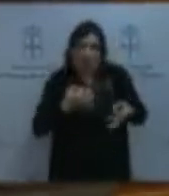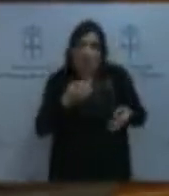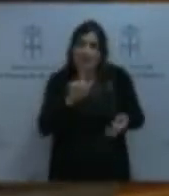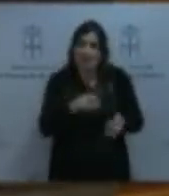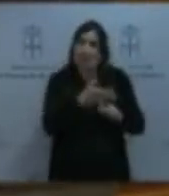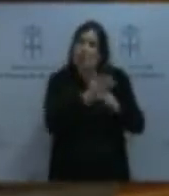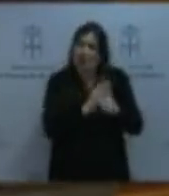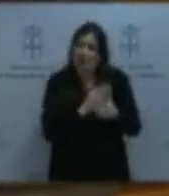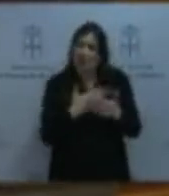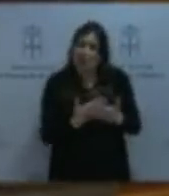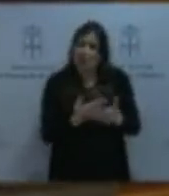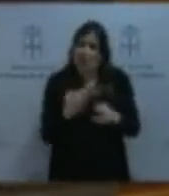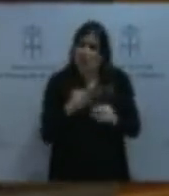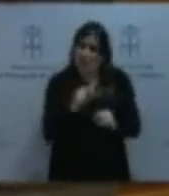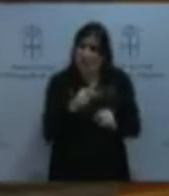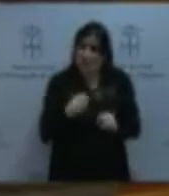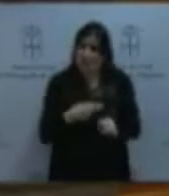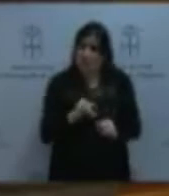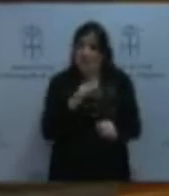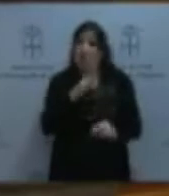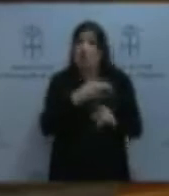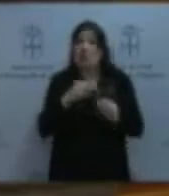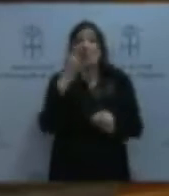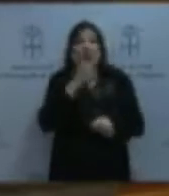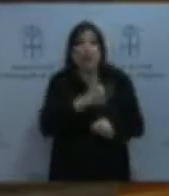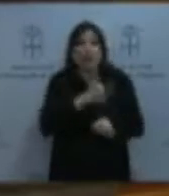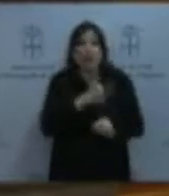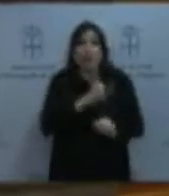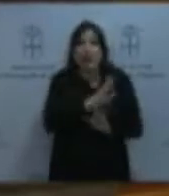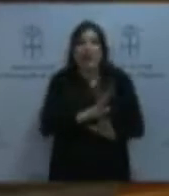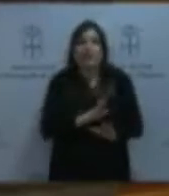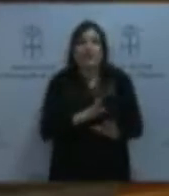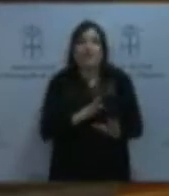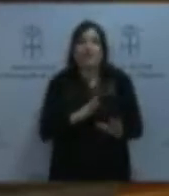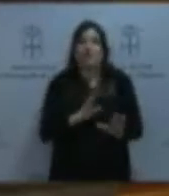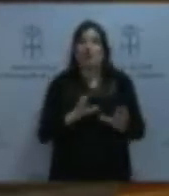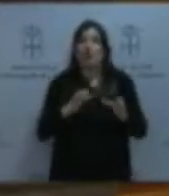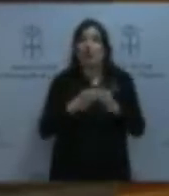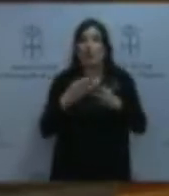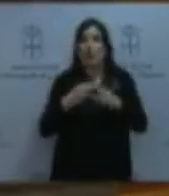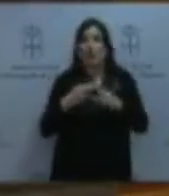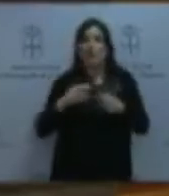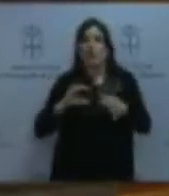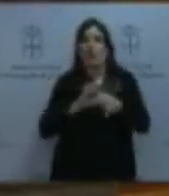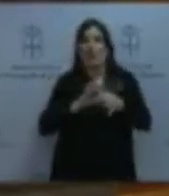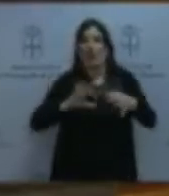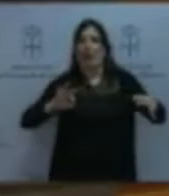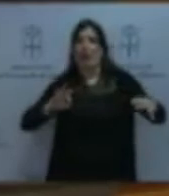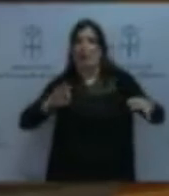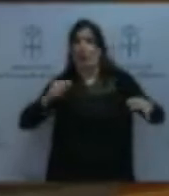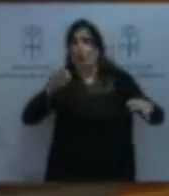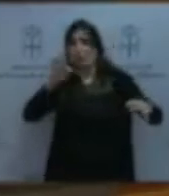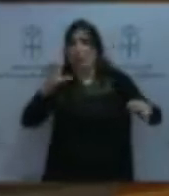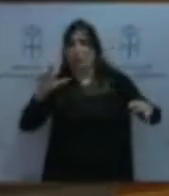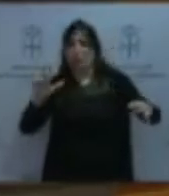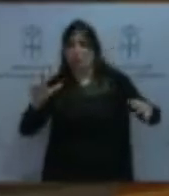Rajoy, que repitió hasta el final, no era que su partido no tuviese nada que ver con la Gürtel, que eso, por supuesto, nadie se lo creyó. Lo que repitió hasta el final, y muchos